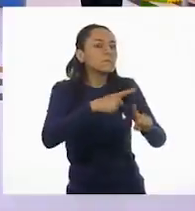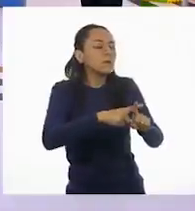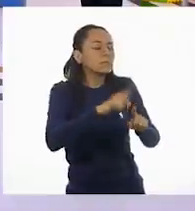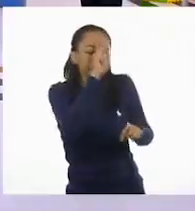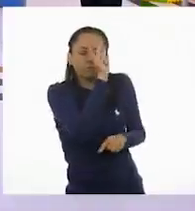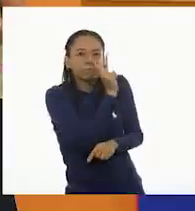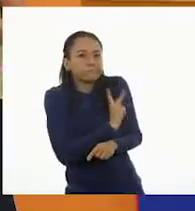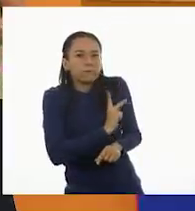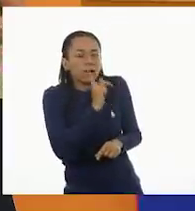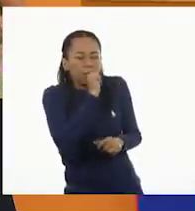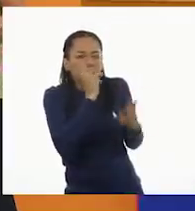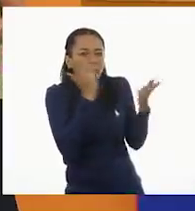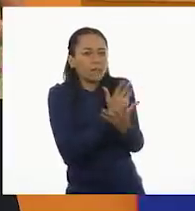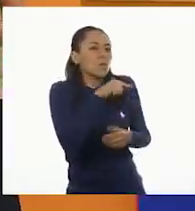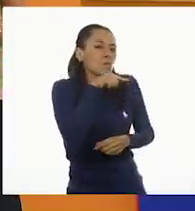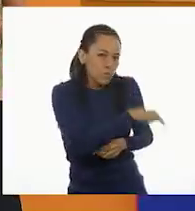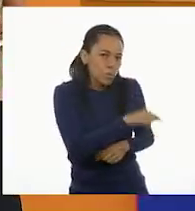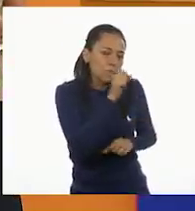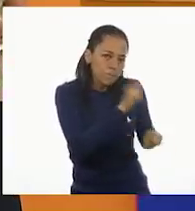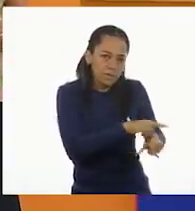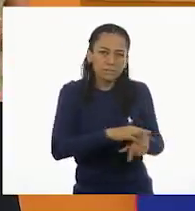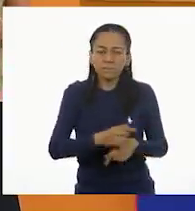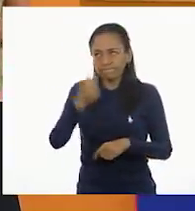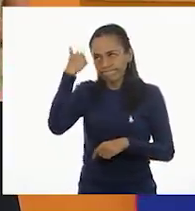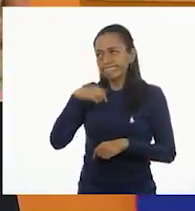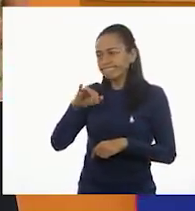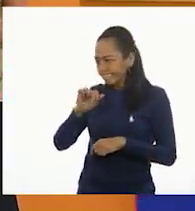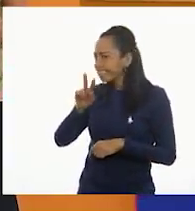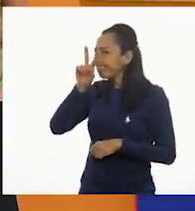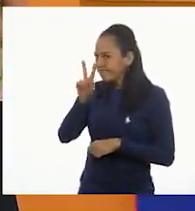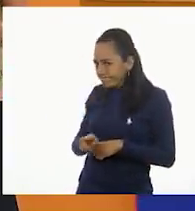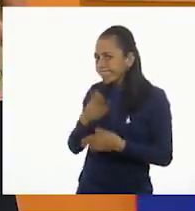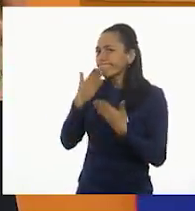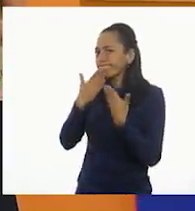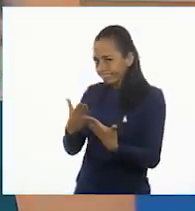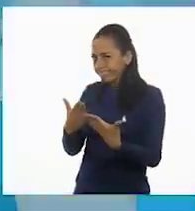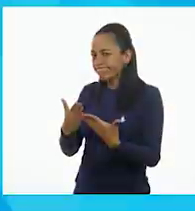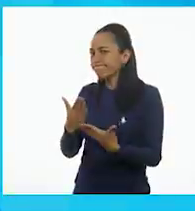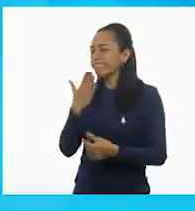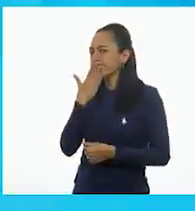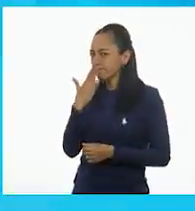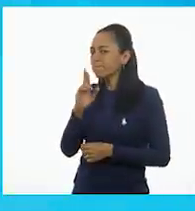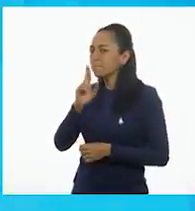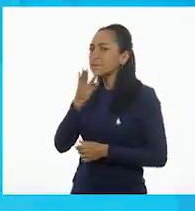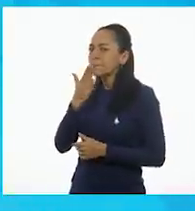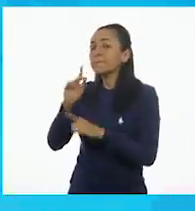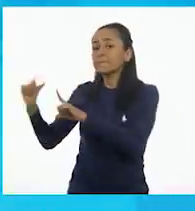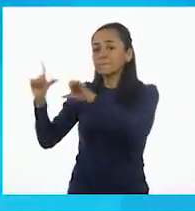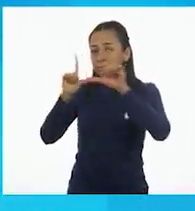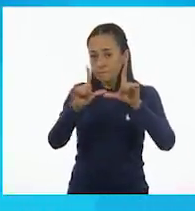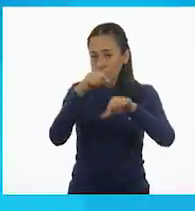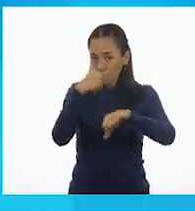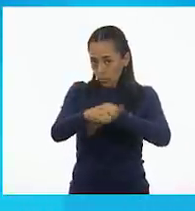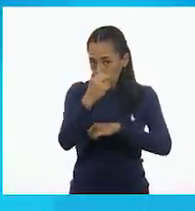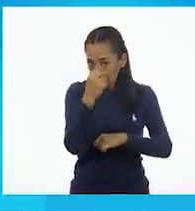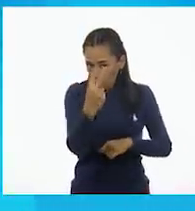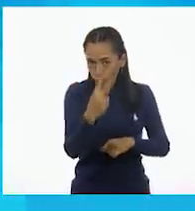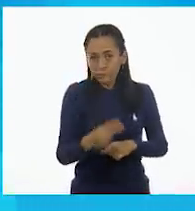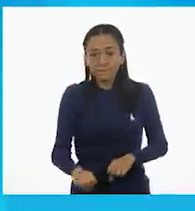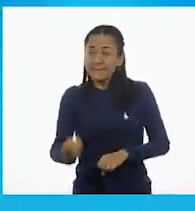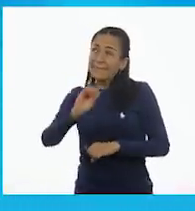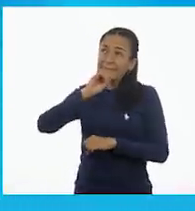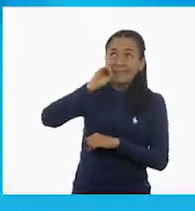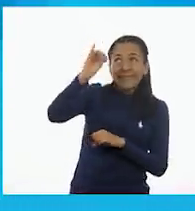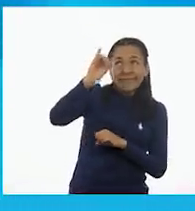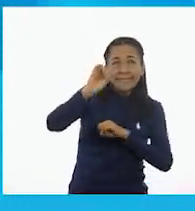contestado. Perfecto. Ahora, ¿qué les parece si vamos a la imagen número 2? Perfecto. Sí. Vamos a verla. Tenemos